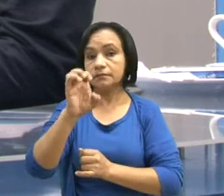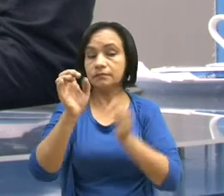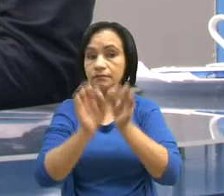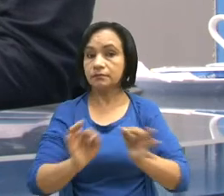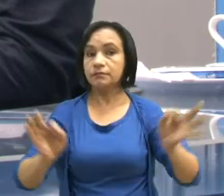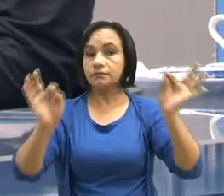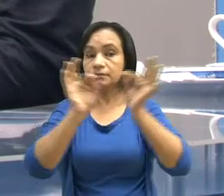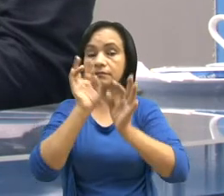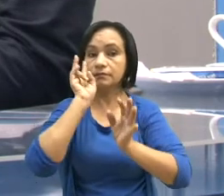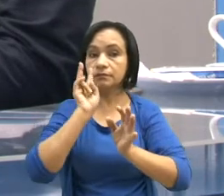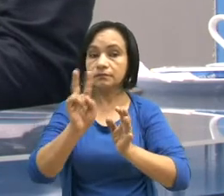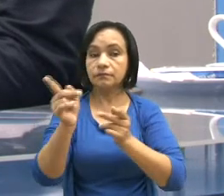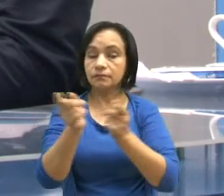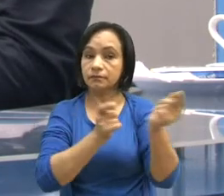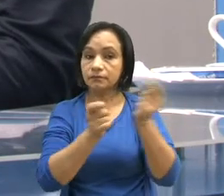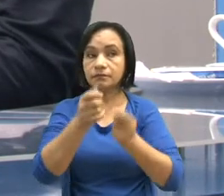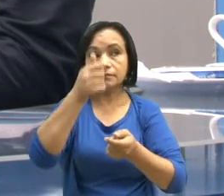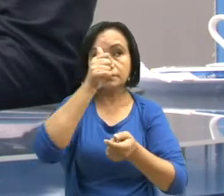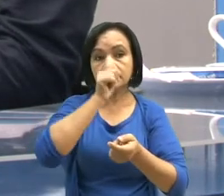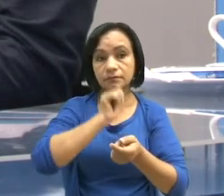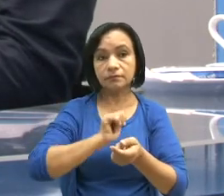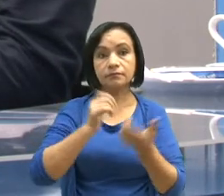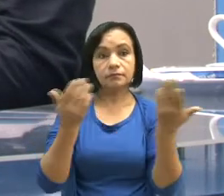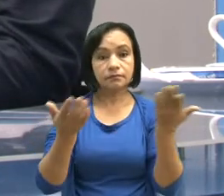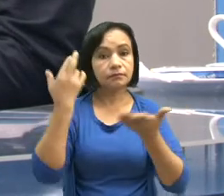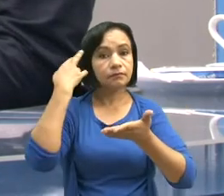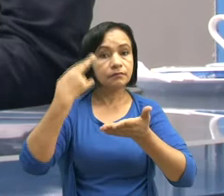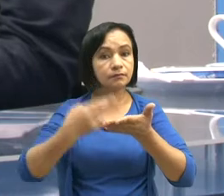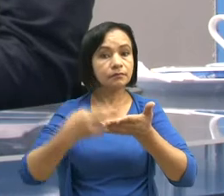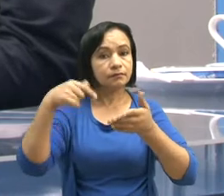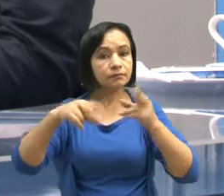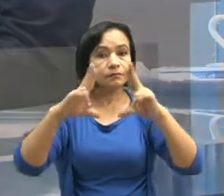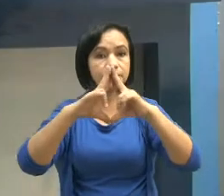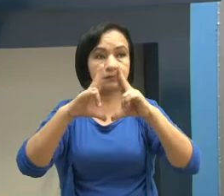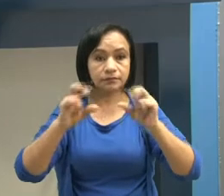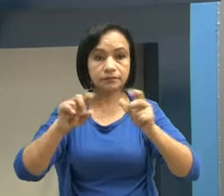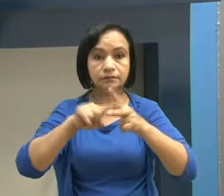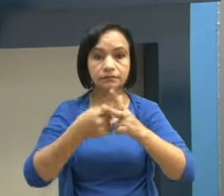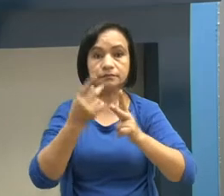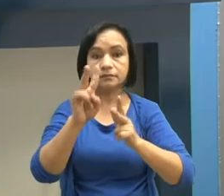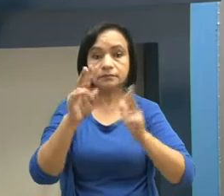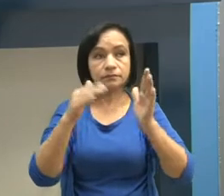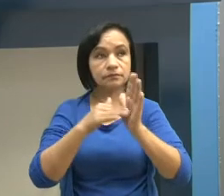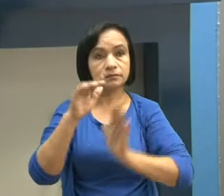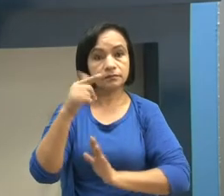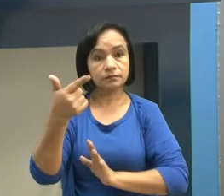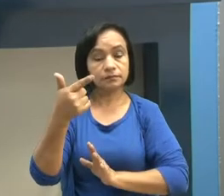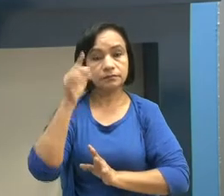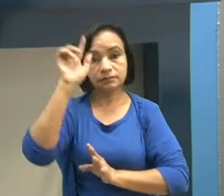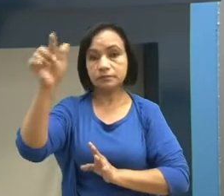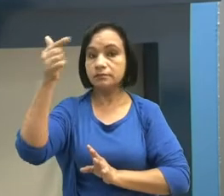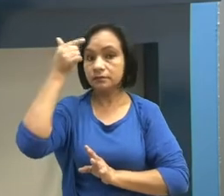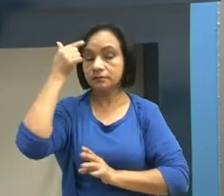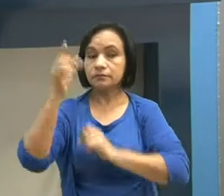que tiene que ver con el manejo de la agua residual. Recordemos que en este país, a partir del 2007, cuando el gobierno